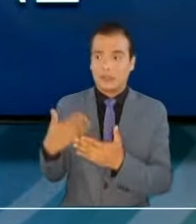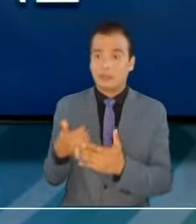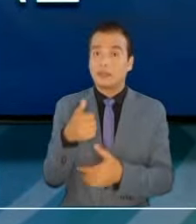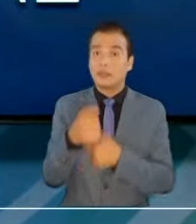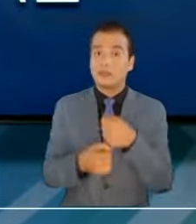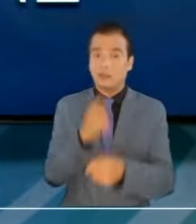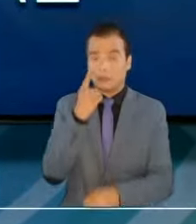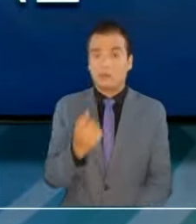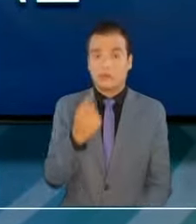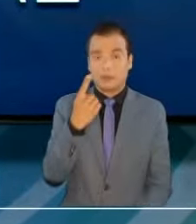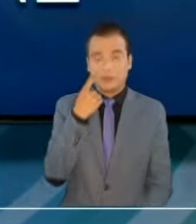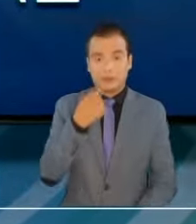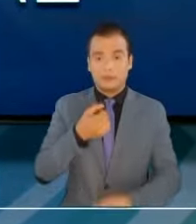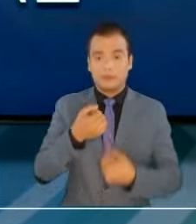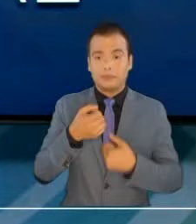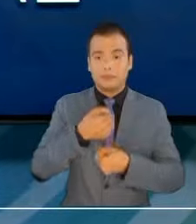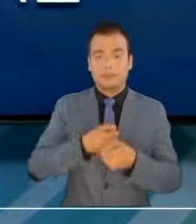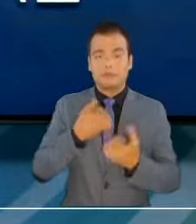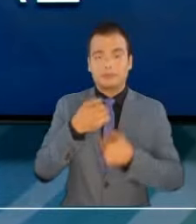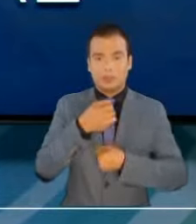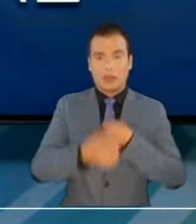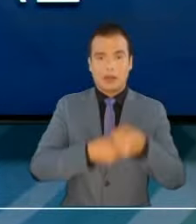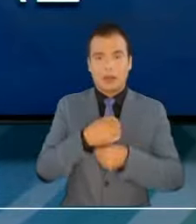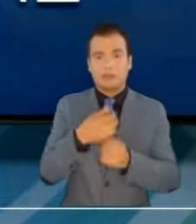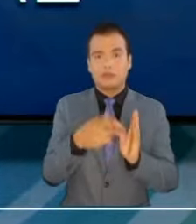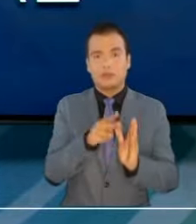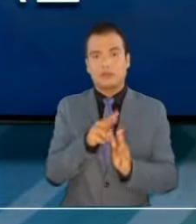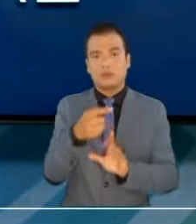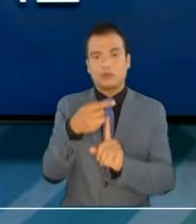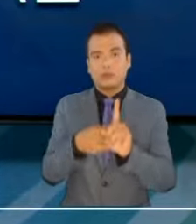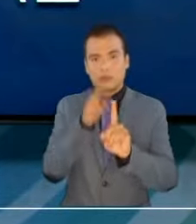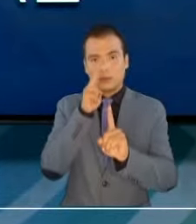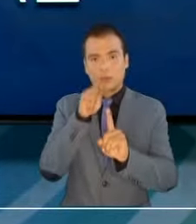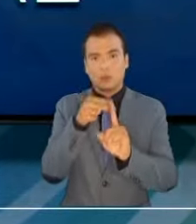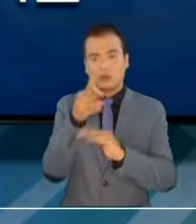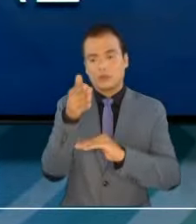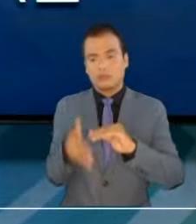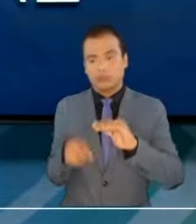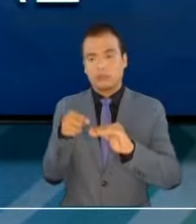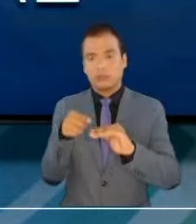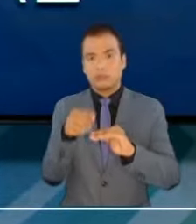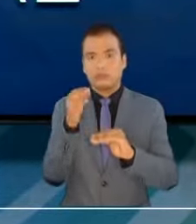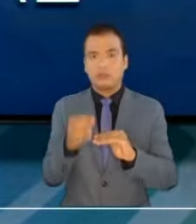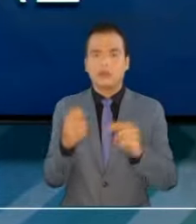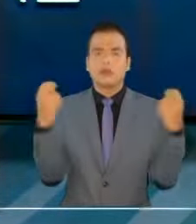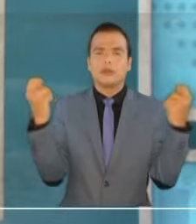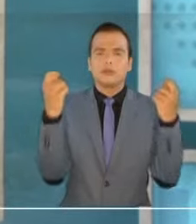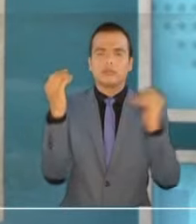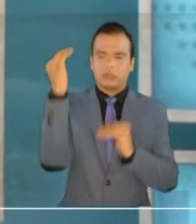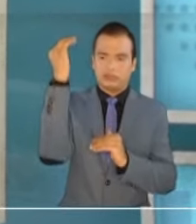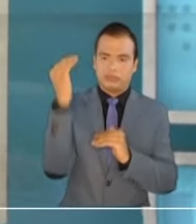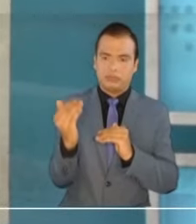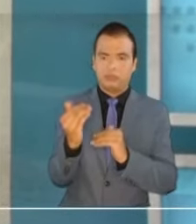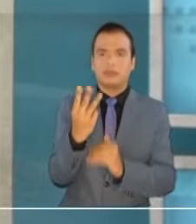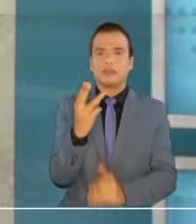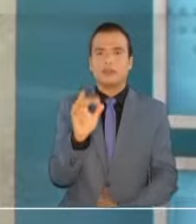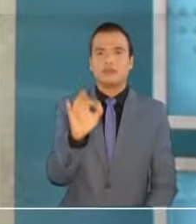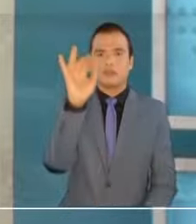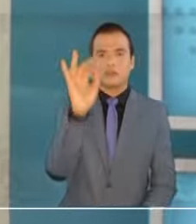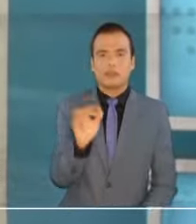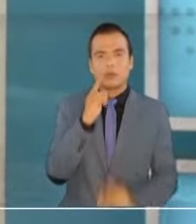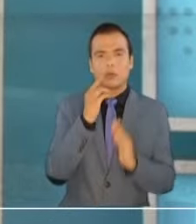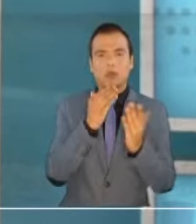2024, según un informe de la ANDI, se reportó una caída del 30% en comparación con el mismo mes del 2023. En Ritmo Empresarial